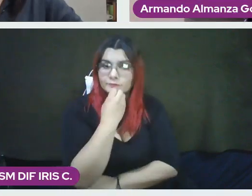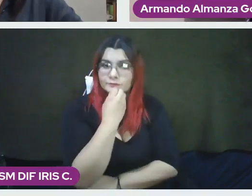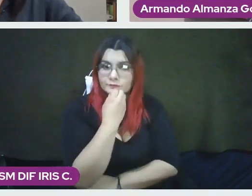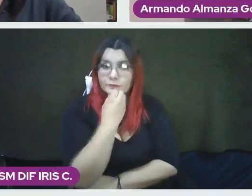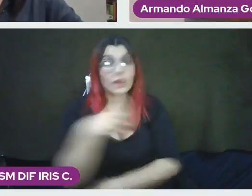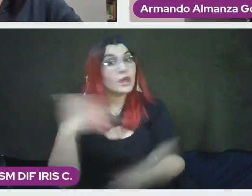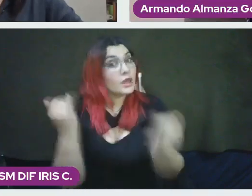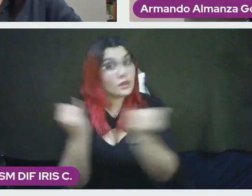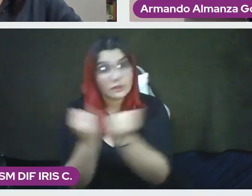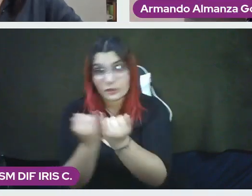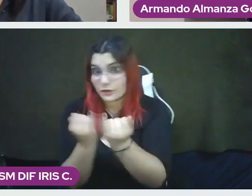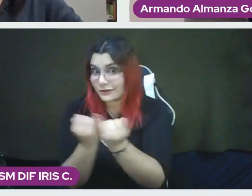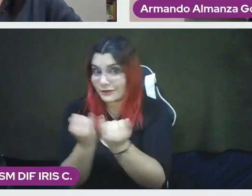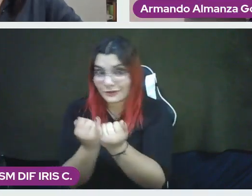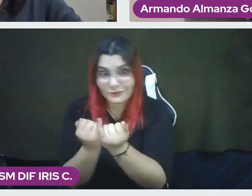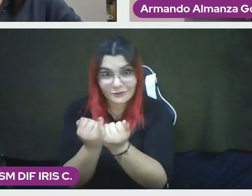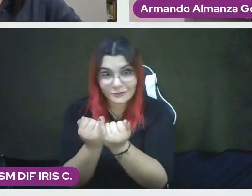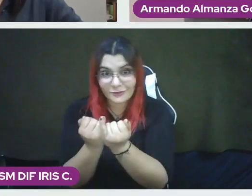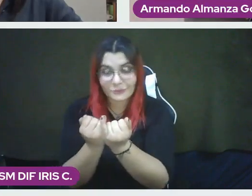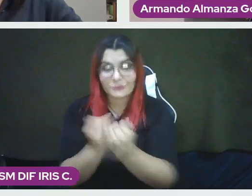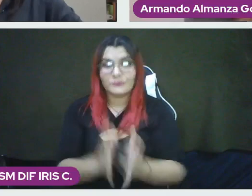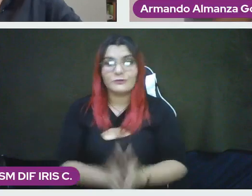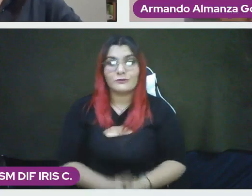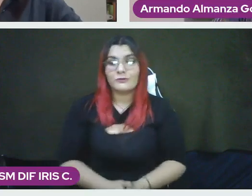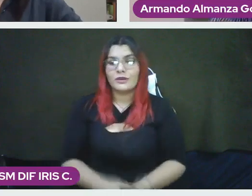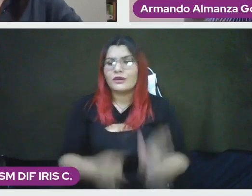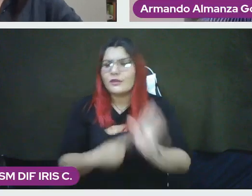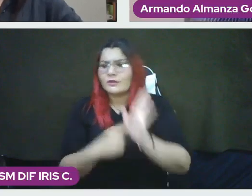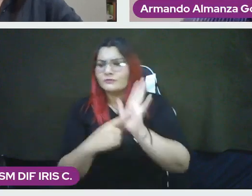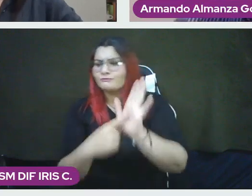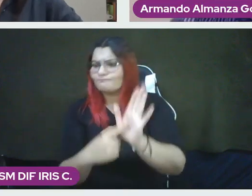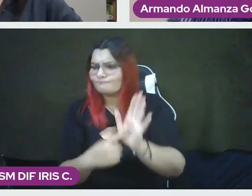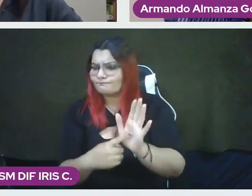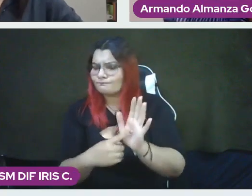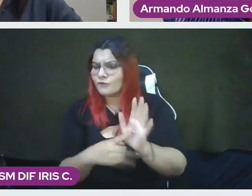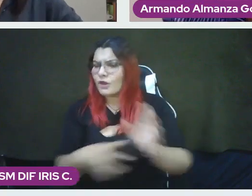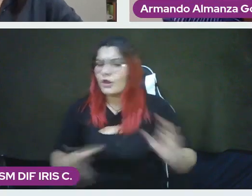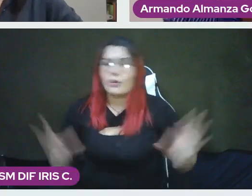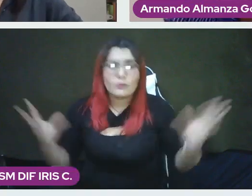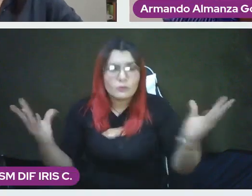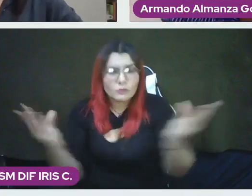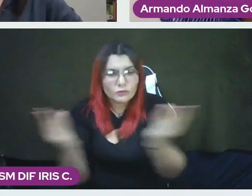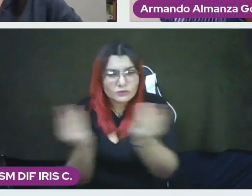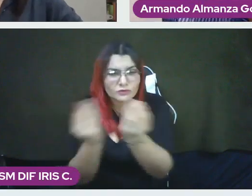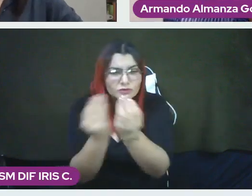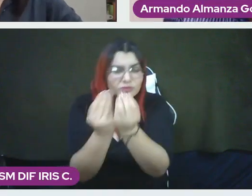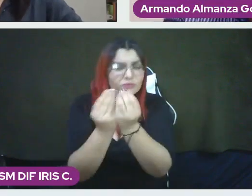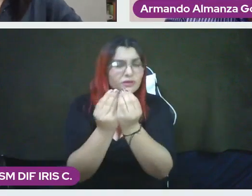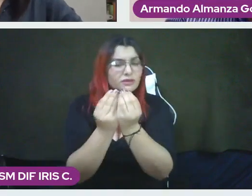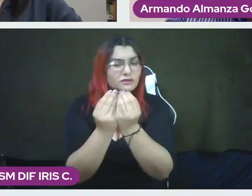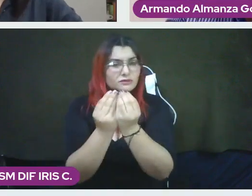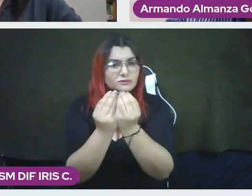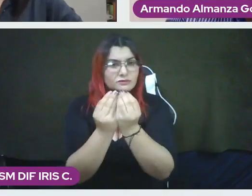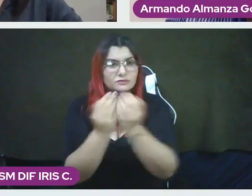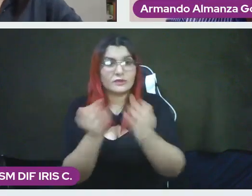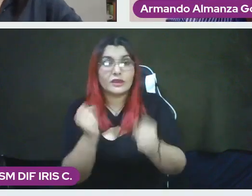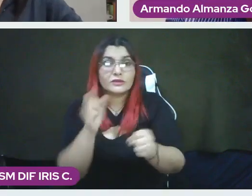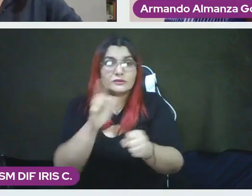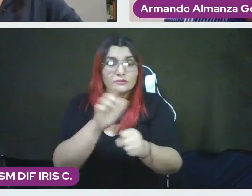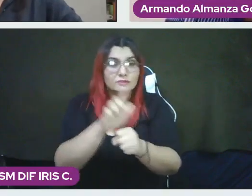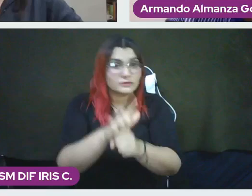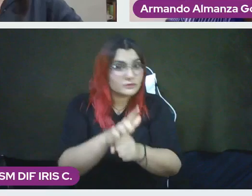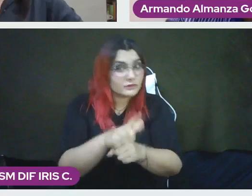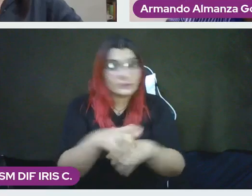las relaciones interpersonales que nuestros hijos y nosotros mismos tenemos son fundamentales para esa